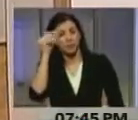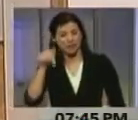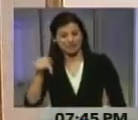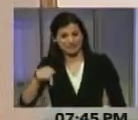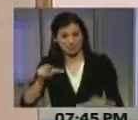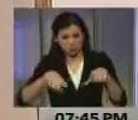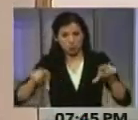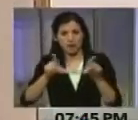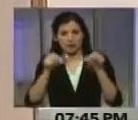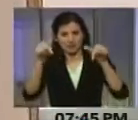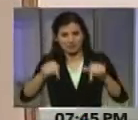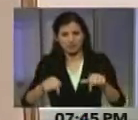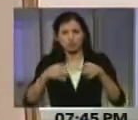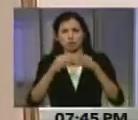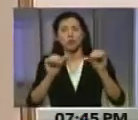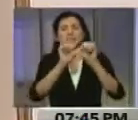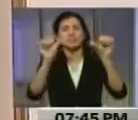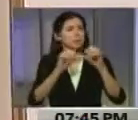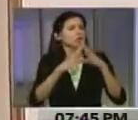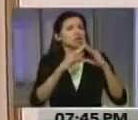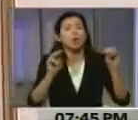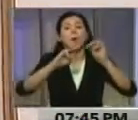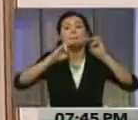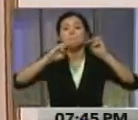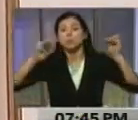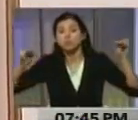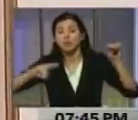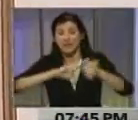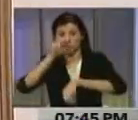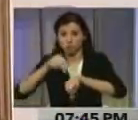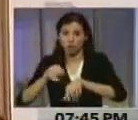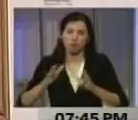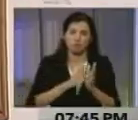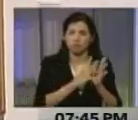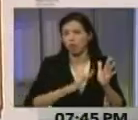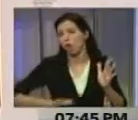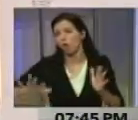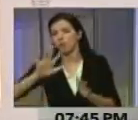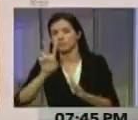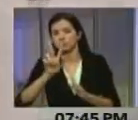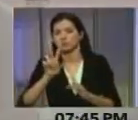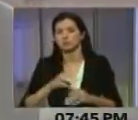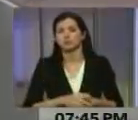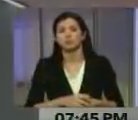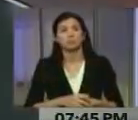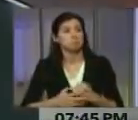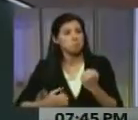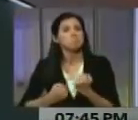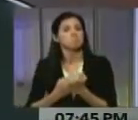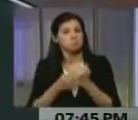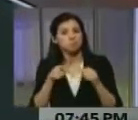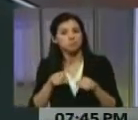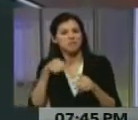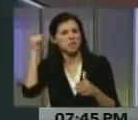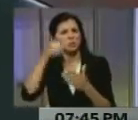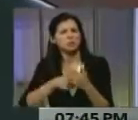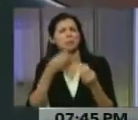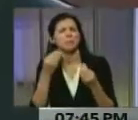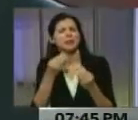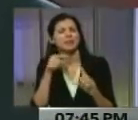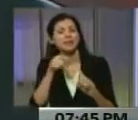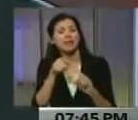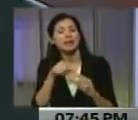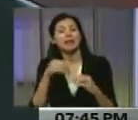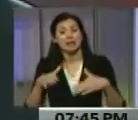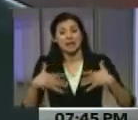galerías y en todo el sistema de museos que tenemos a nivel nacional vamos a ser muy útiles para dar un gran combate por la alegría y